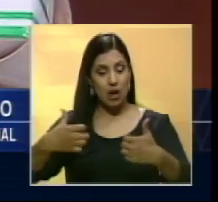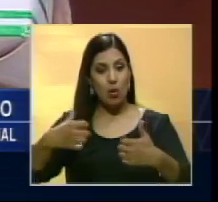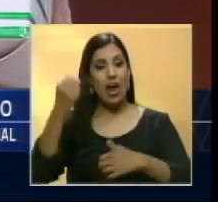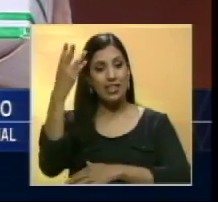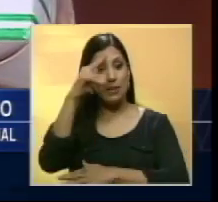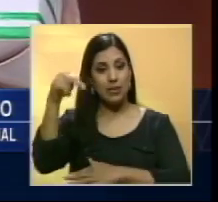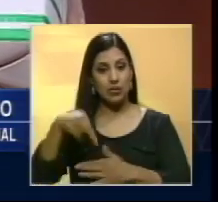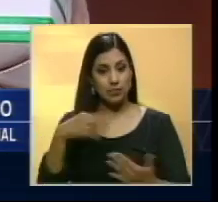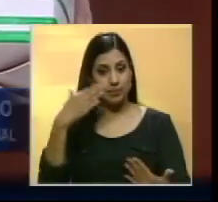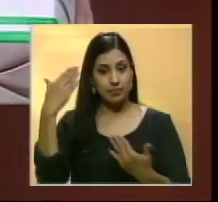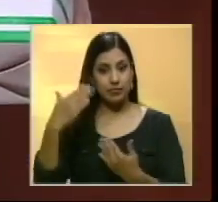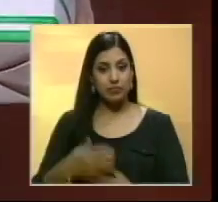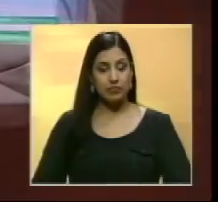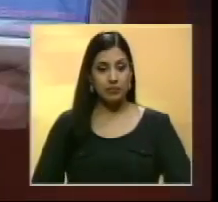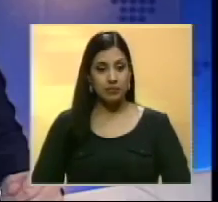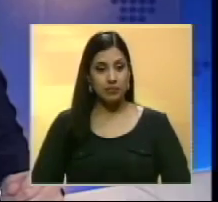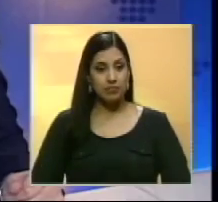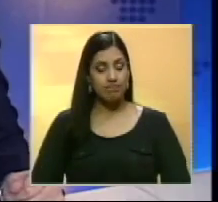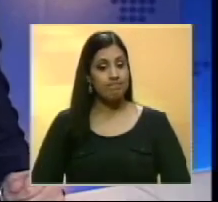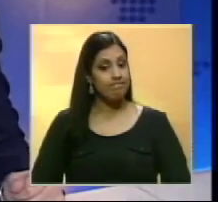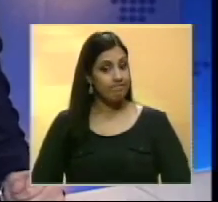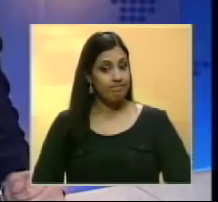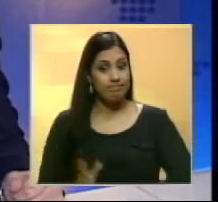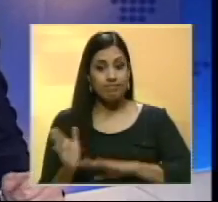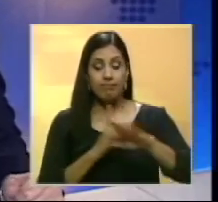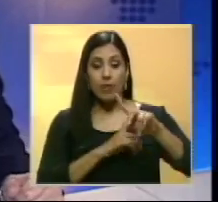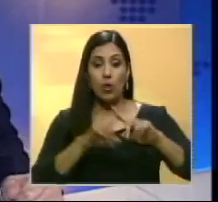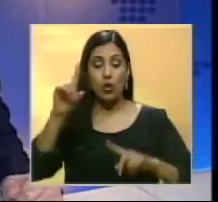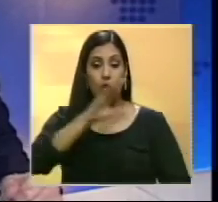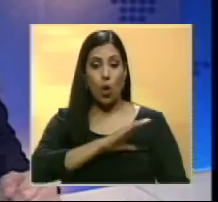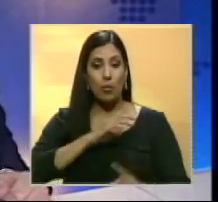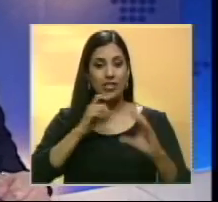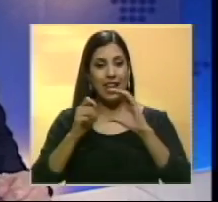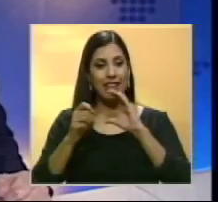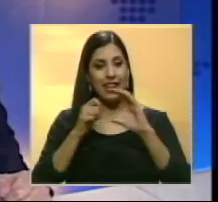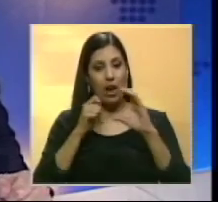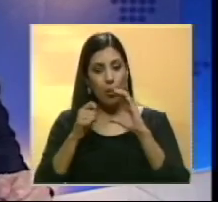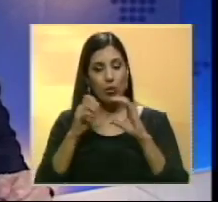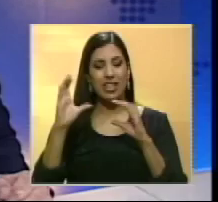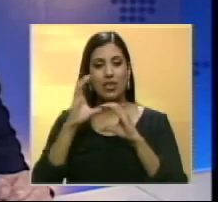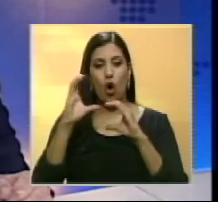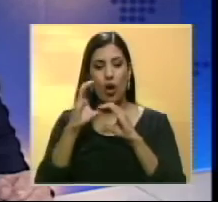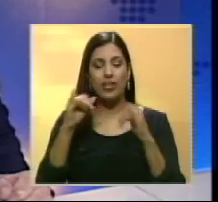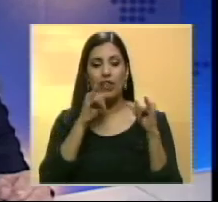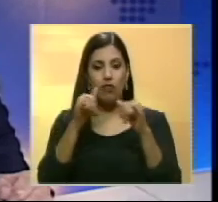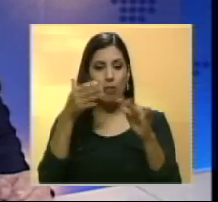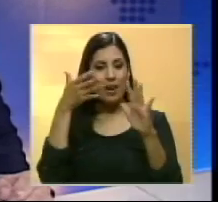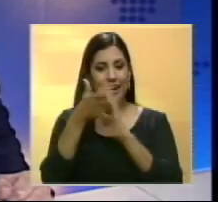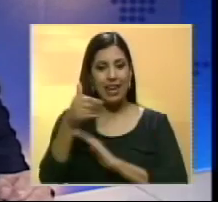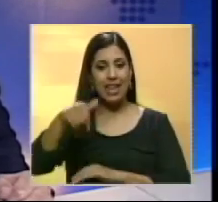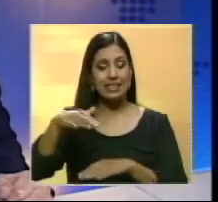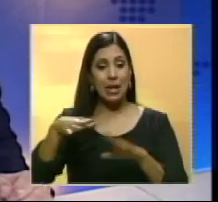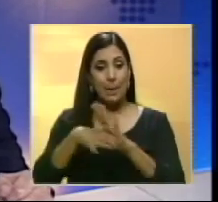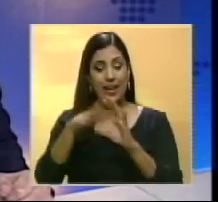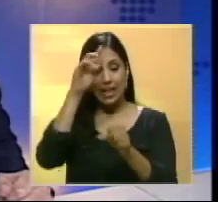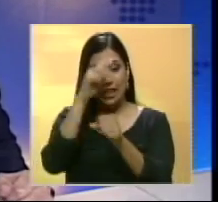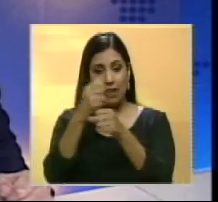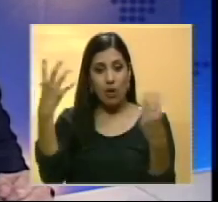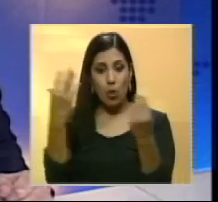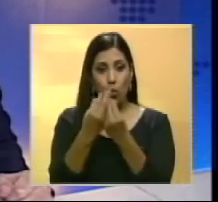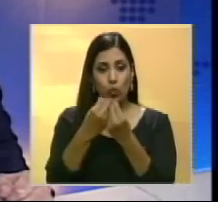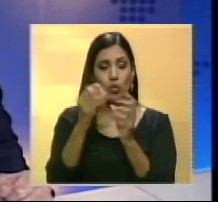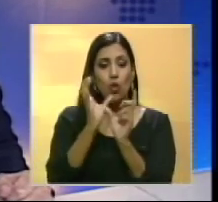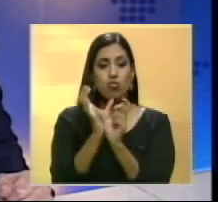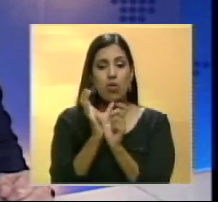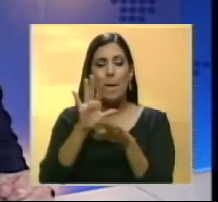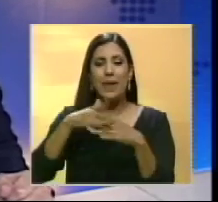la Asamblea Nacional. La Comisión Nacional de Telecomunicaciones, CONATEL, informó este martes que trabaja junto a las cableoperadoras